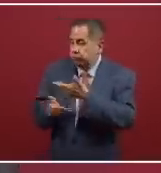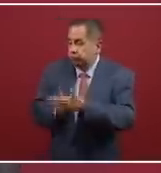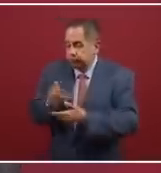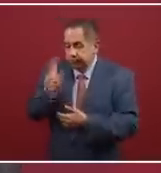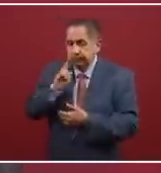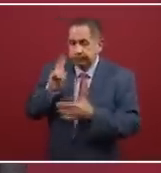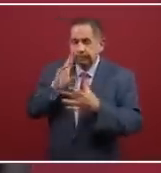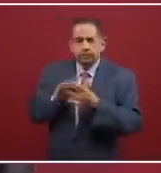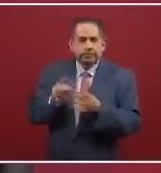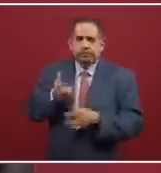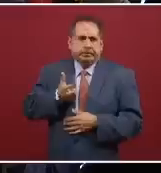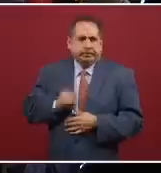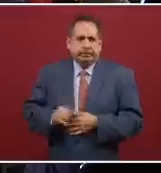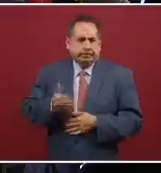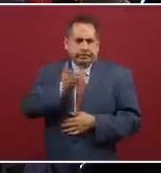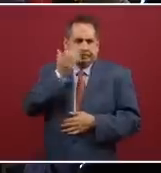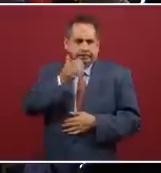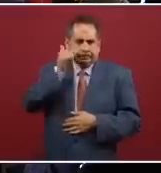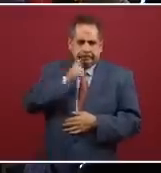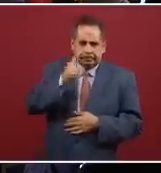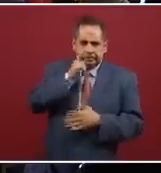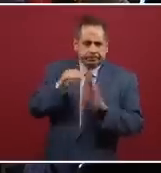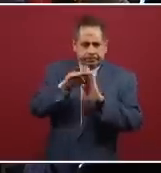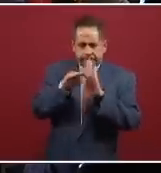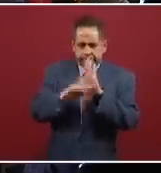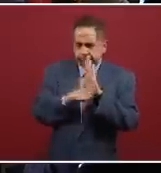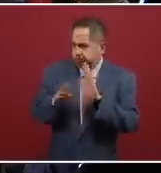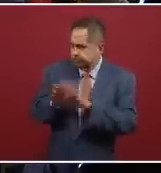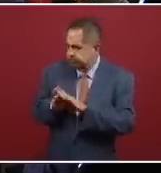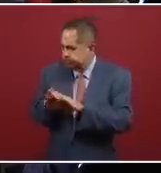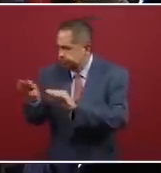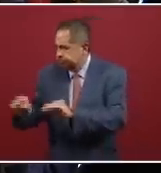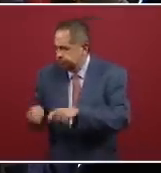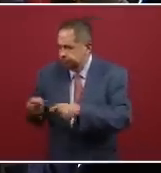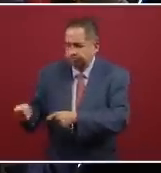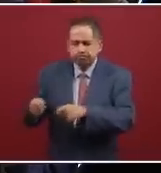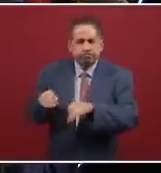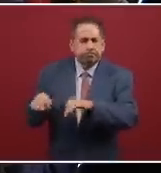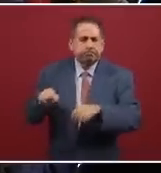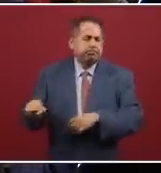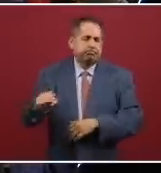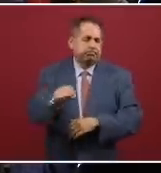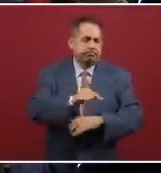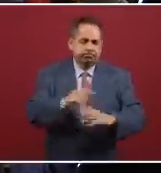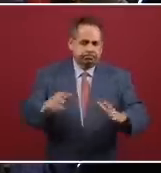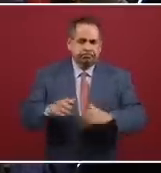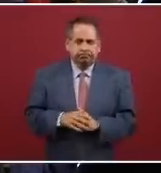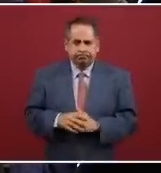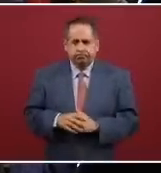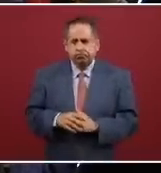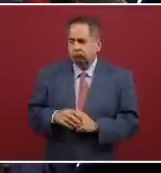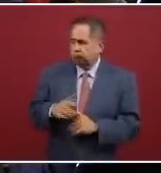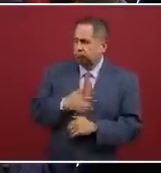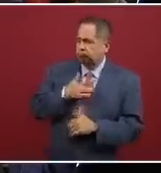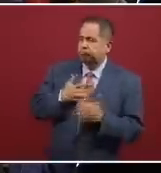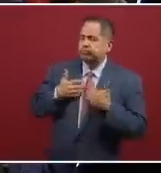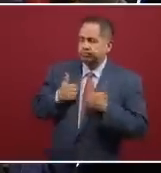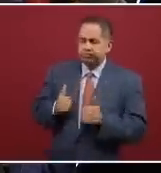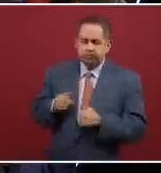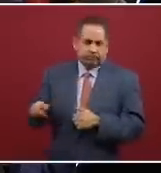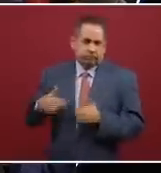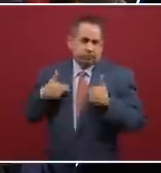nuestra forma y a nuestra estrategia de gobierno es decir de darles un trato humanitario